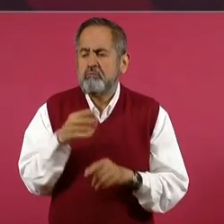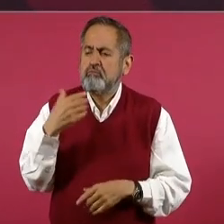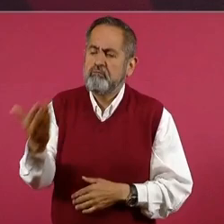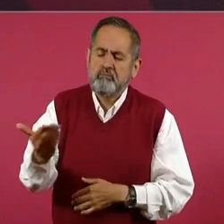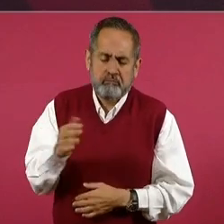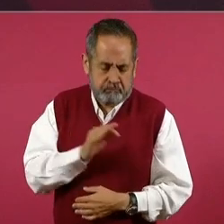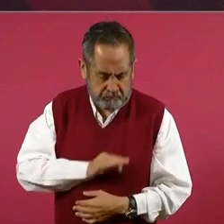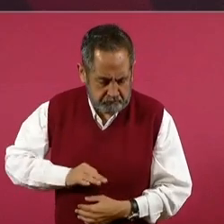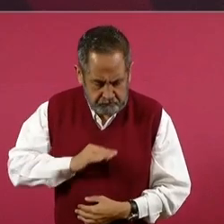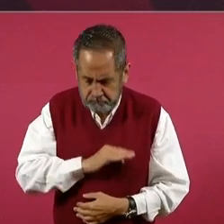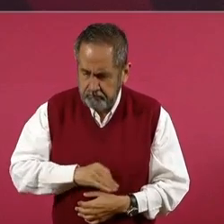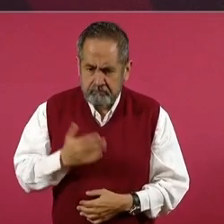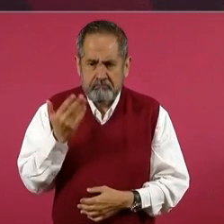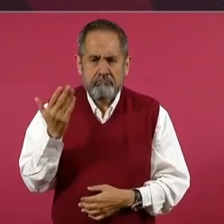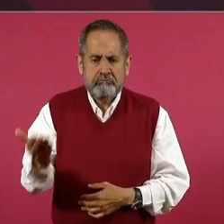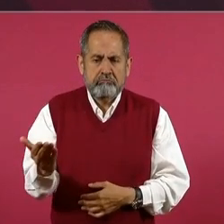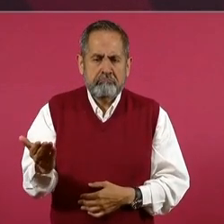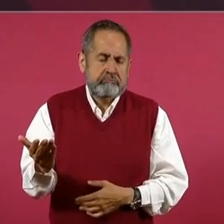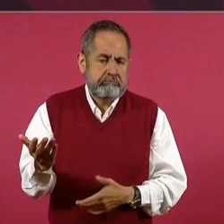Felicitarlos por sus